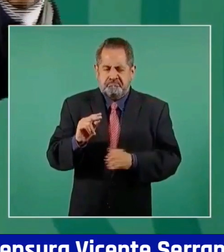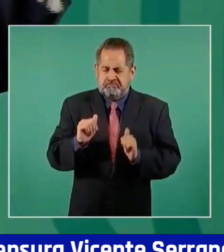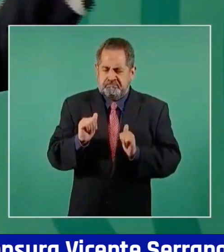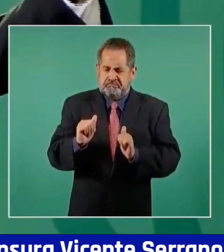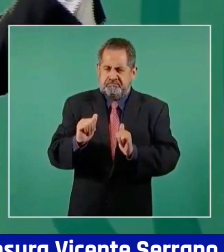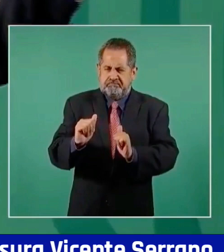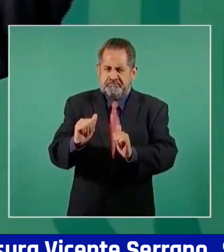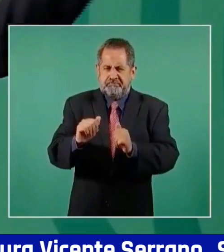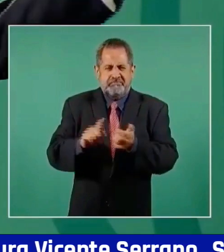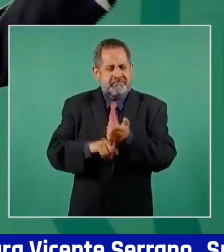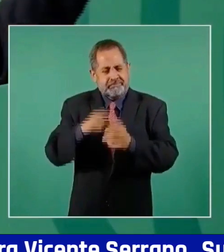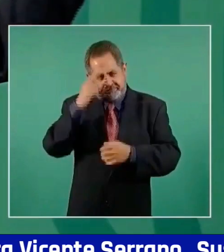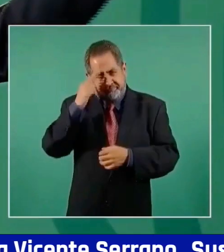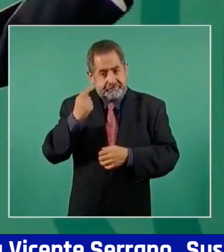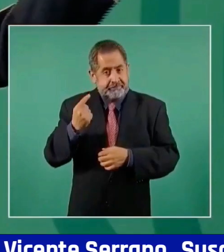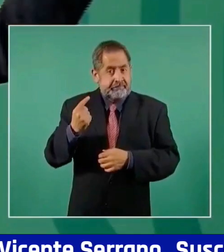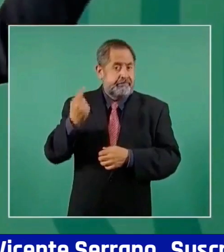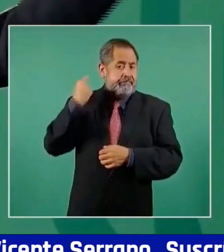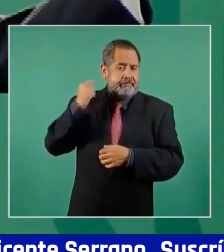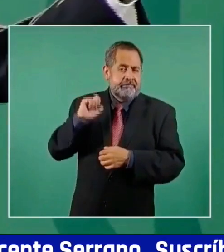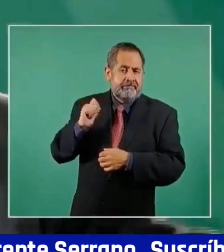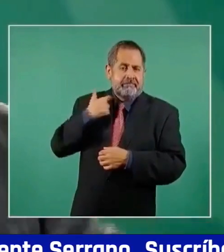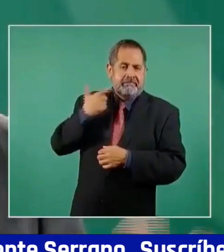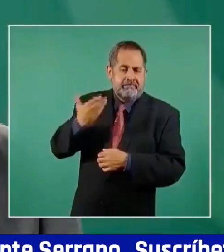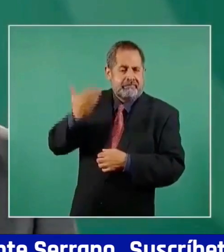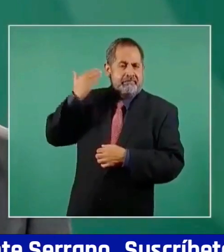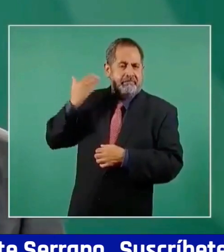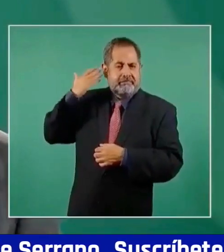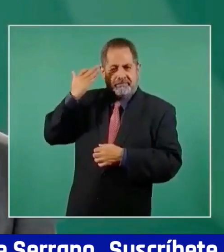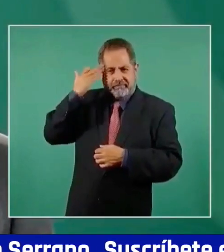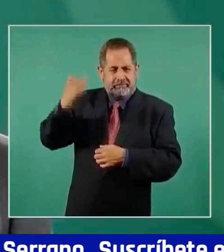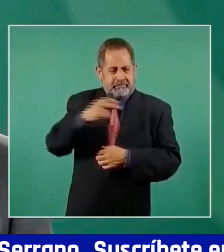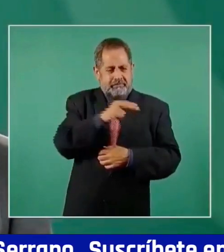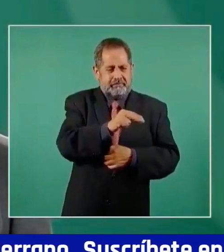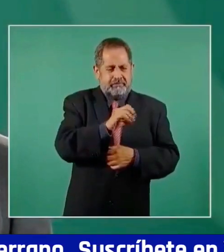en los sexenios del periodo neoliberal.